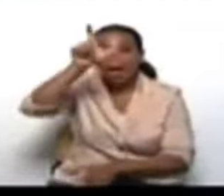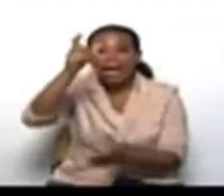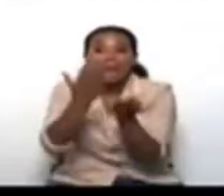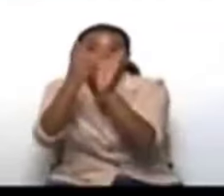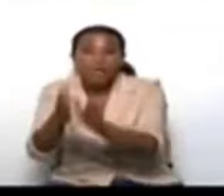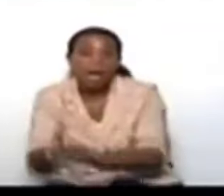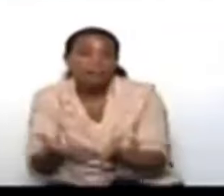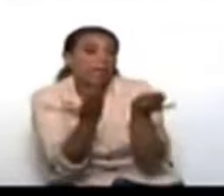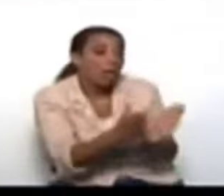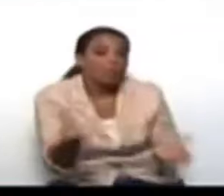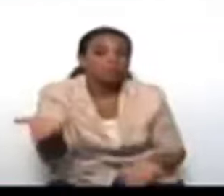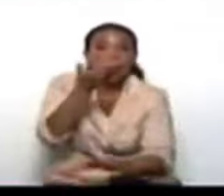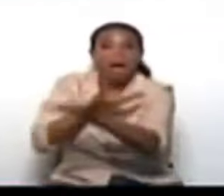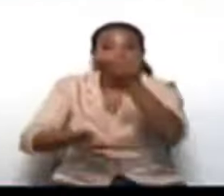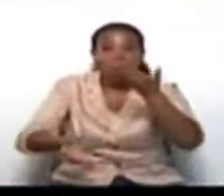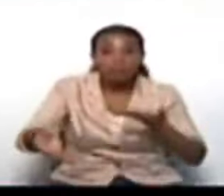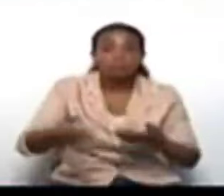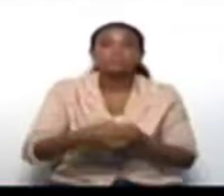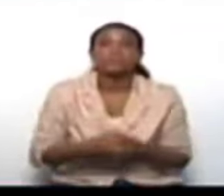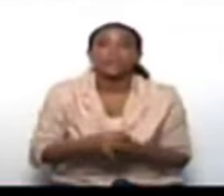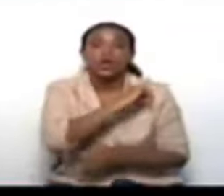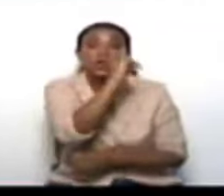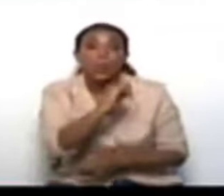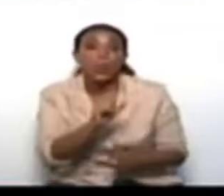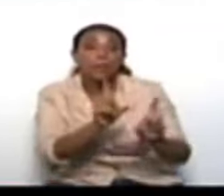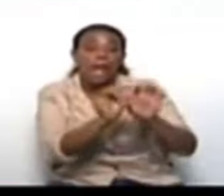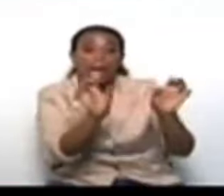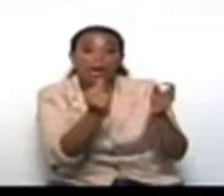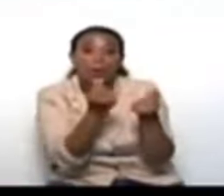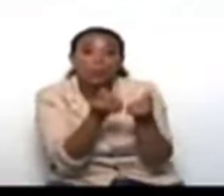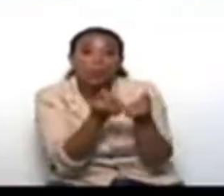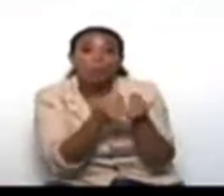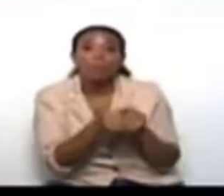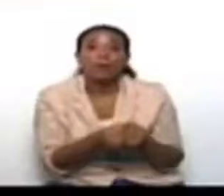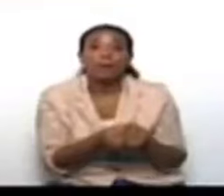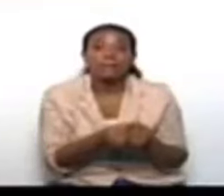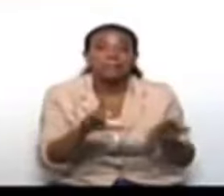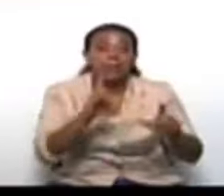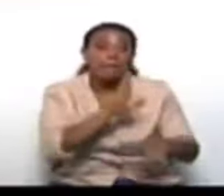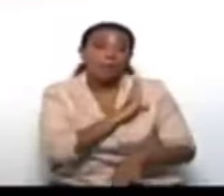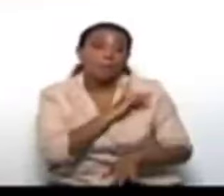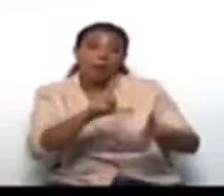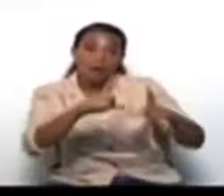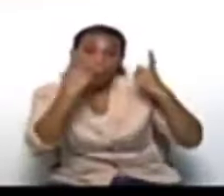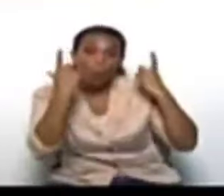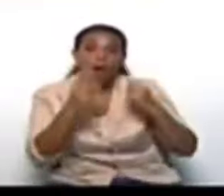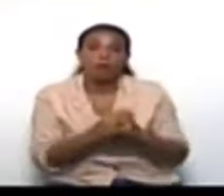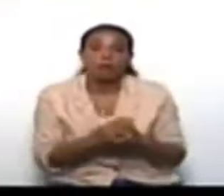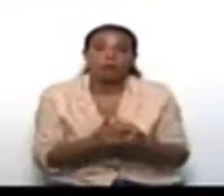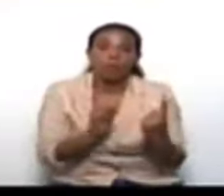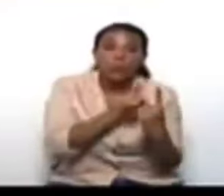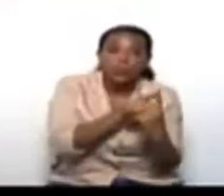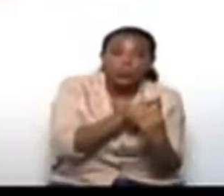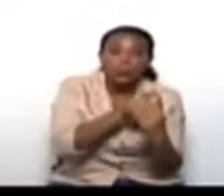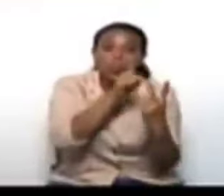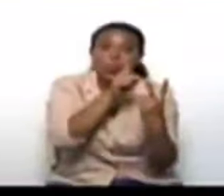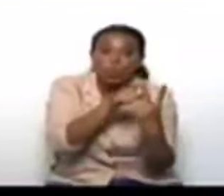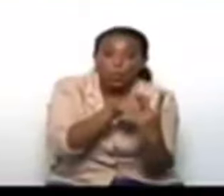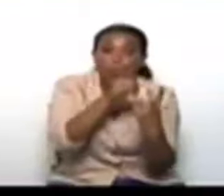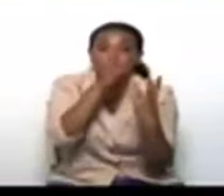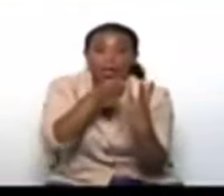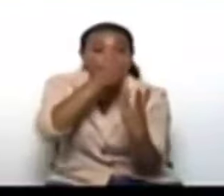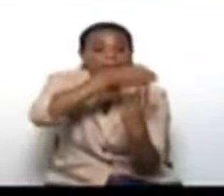que trae la inversión ya definir zona económica de la guaira inversión una inversión dos